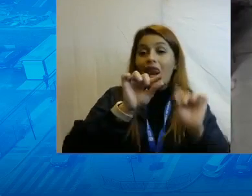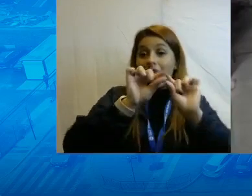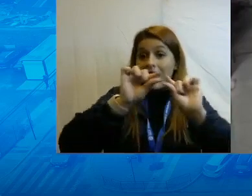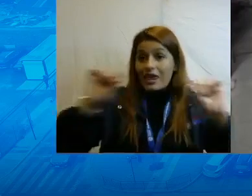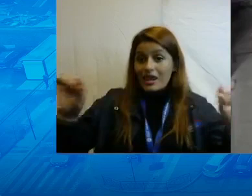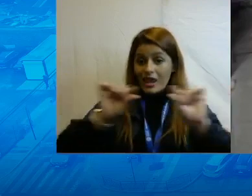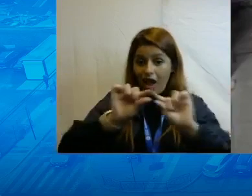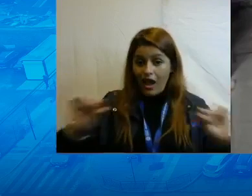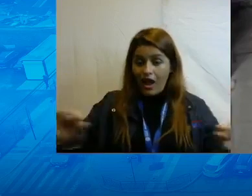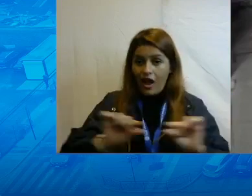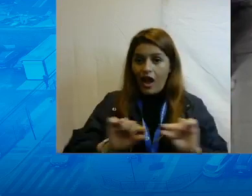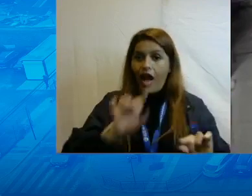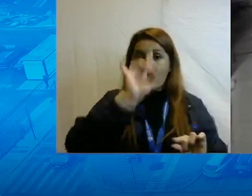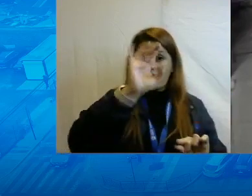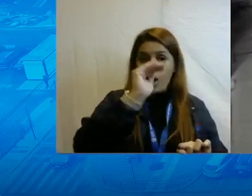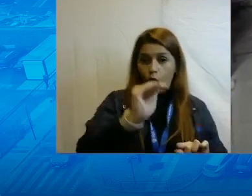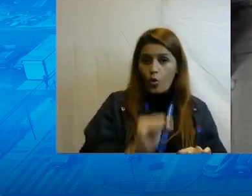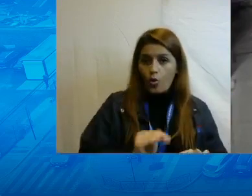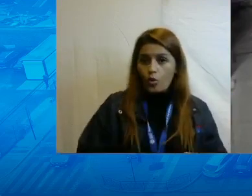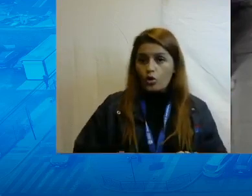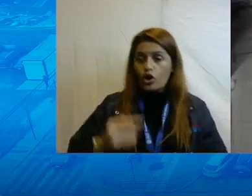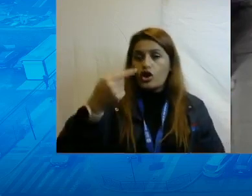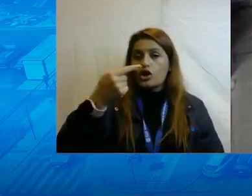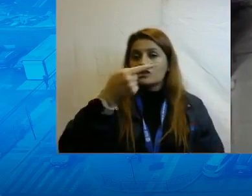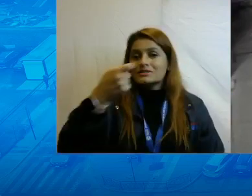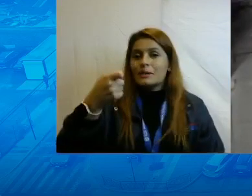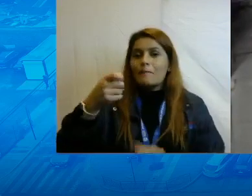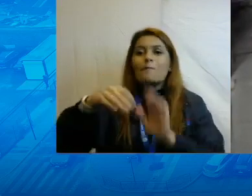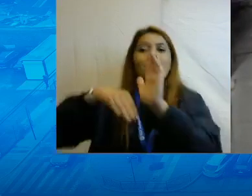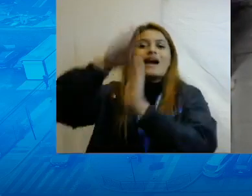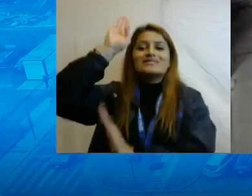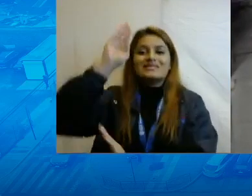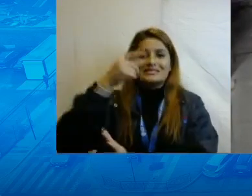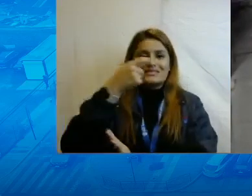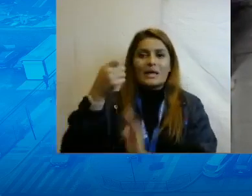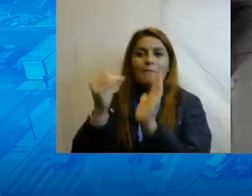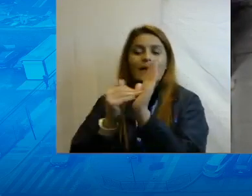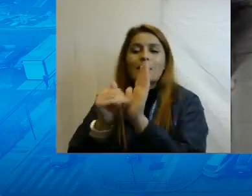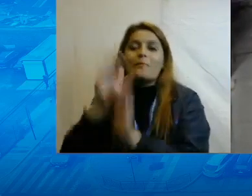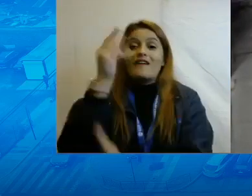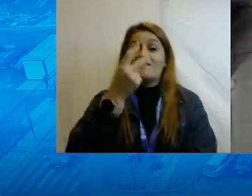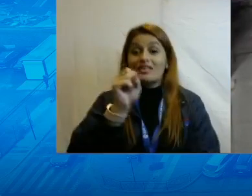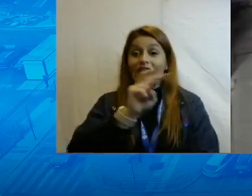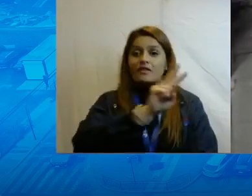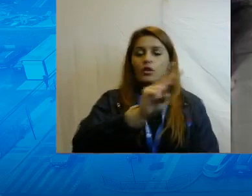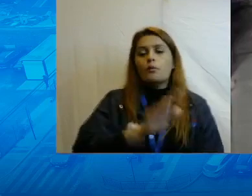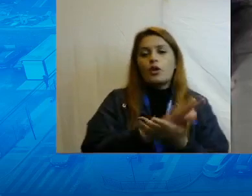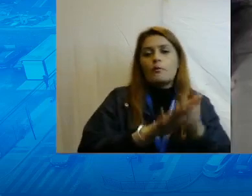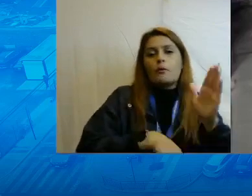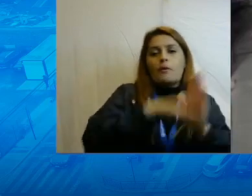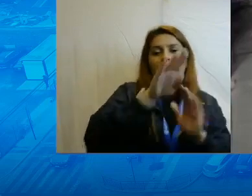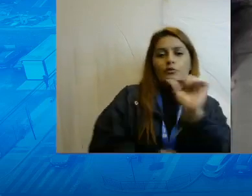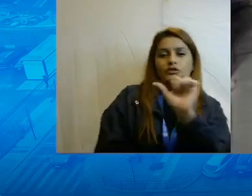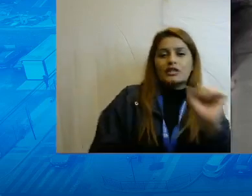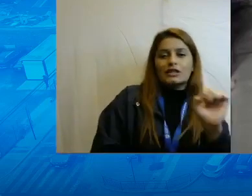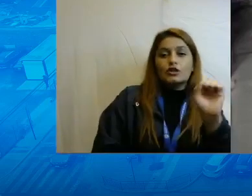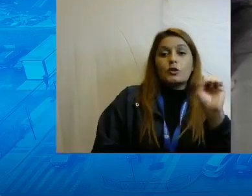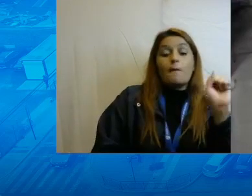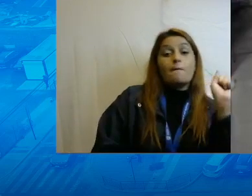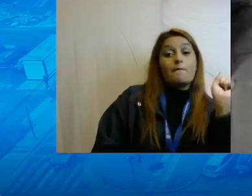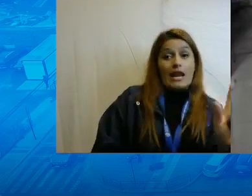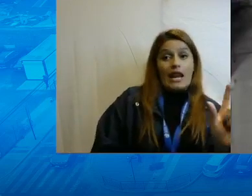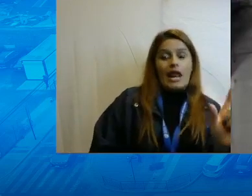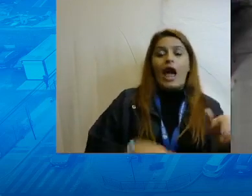de postulación por proyecto 100.000 pesos. Esto quiere decir que en el año 2022 se postulaban máximo 600.000 pesos por